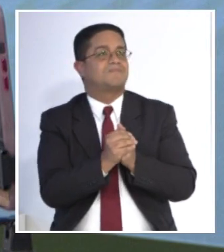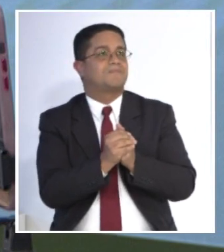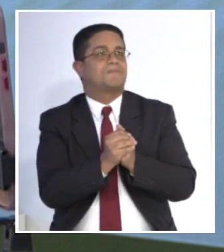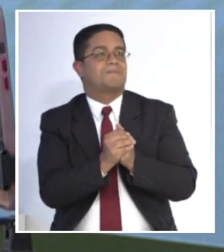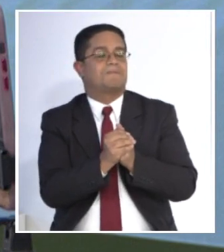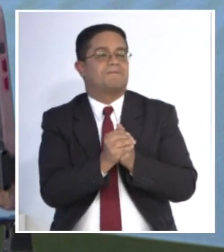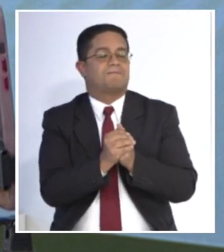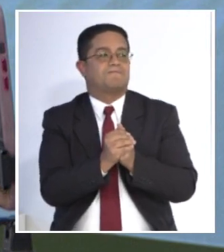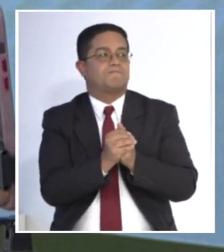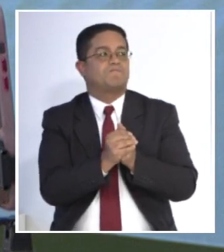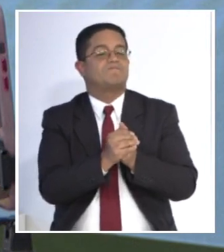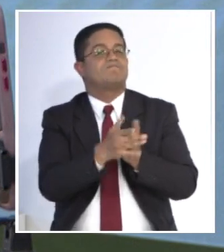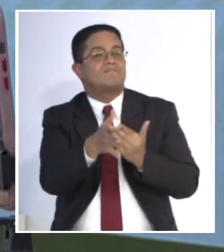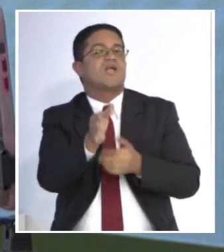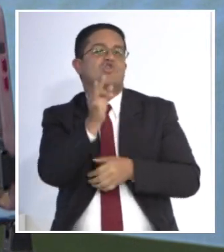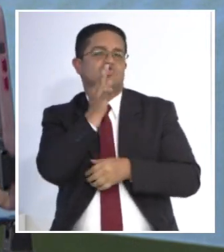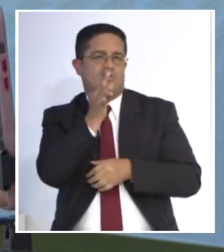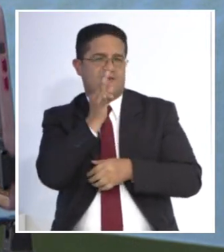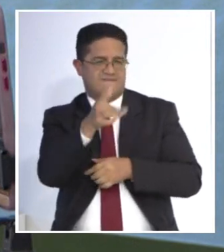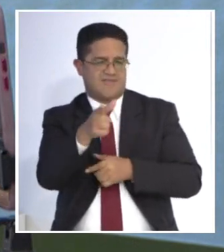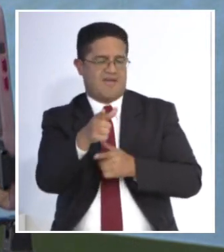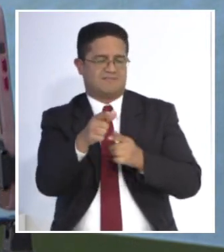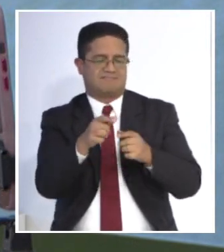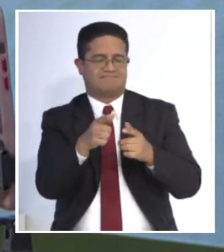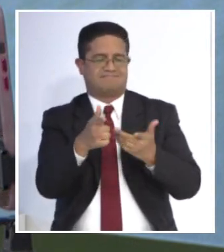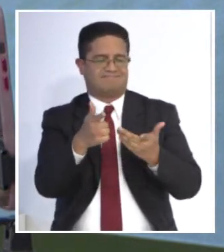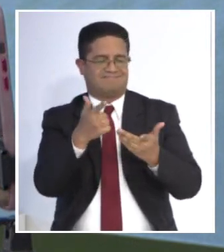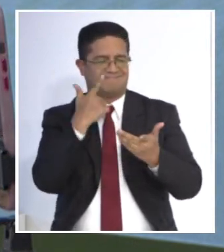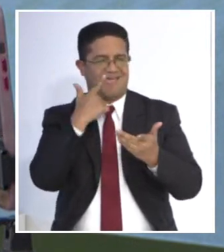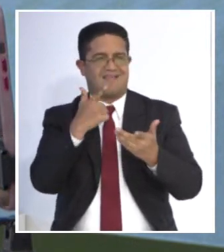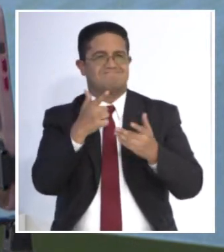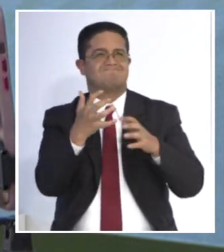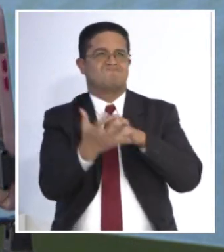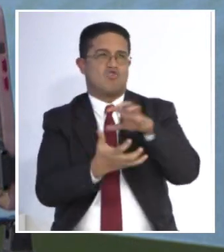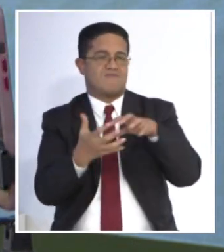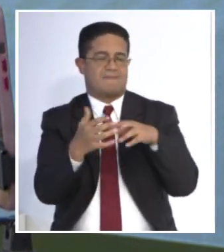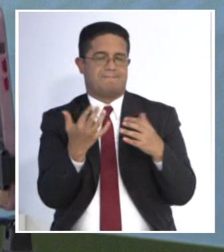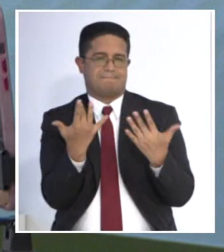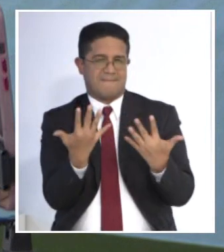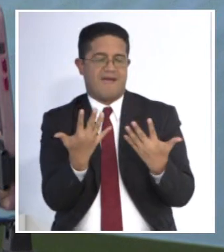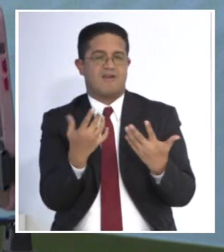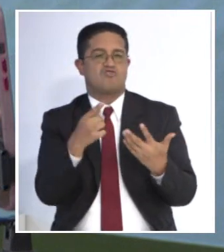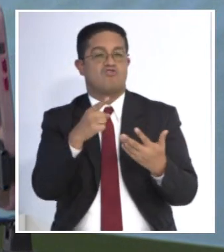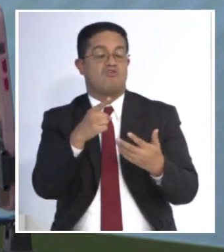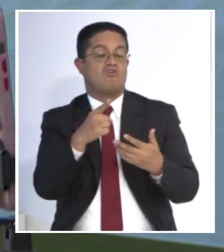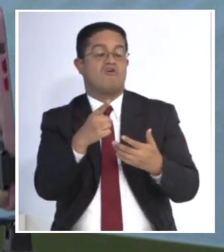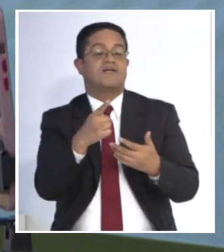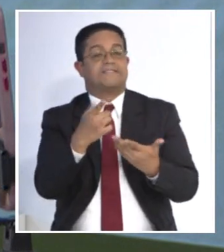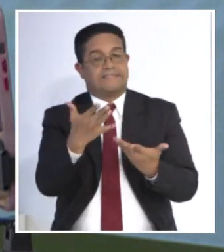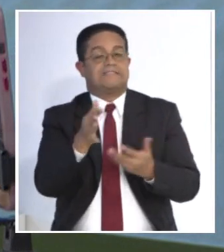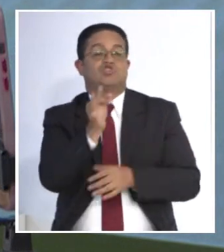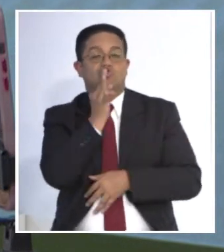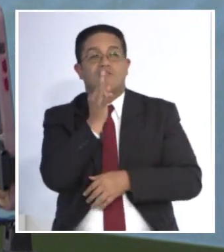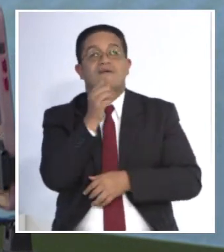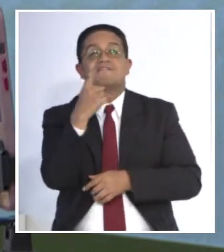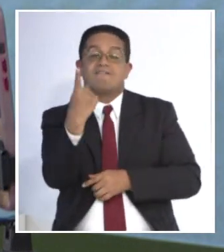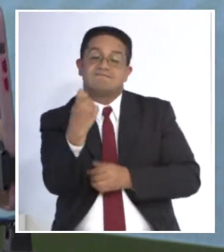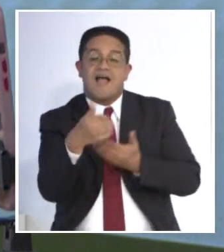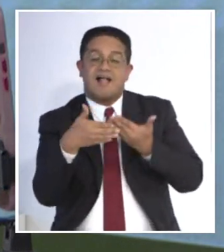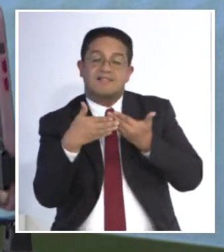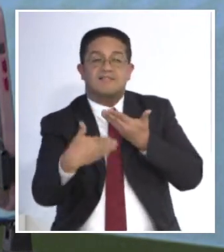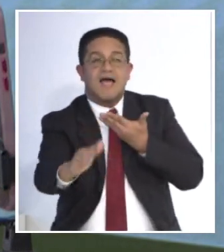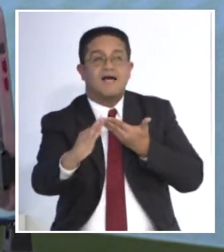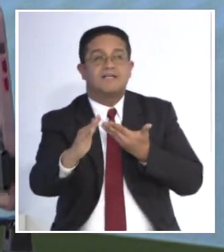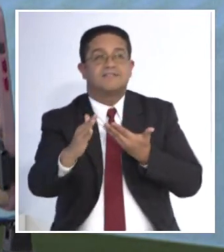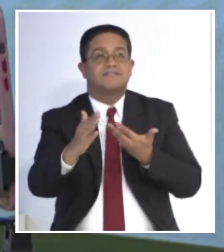urología. Todavía la parte de traumatología y cirugía de la mano, sí, hay una brecha todavía que Venezuela